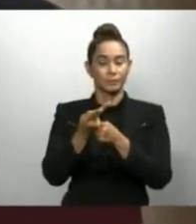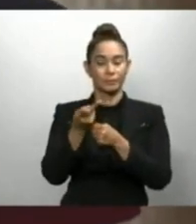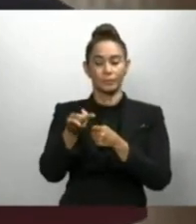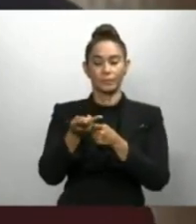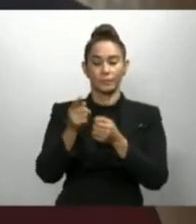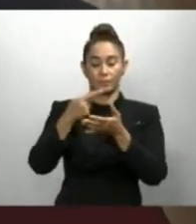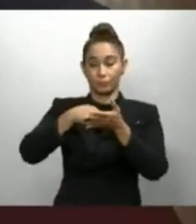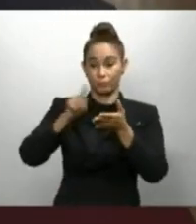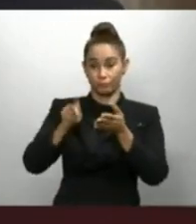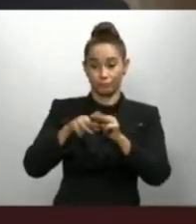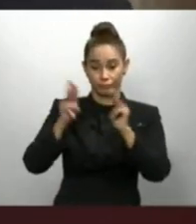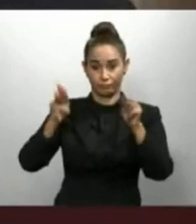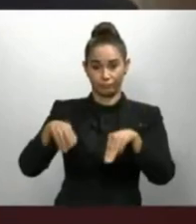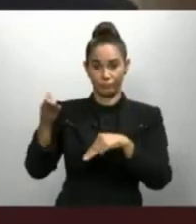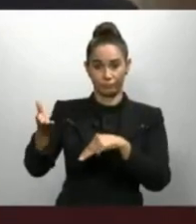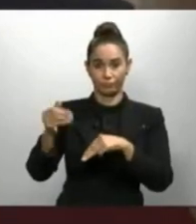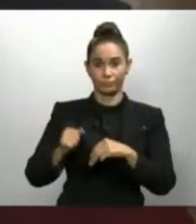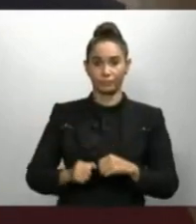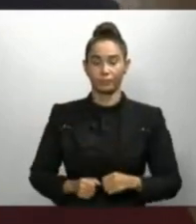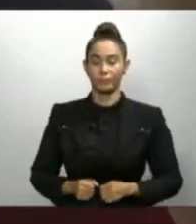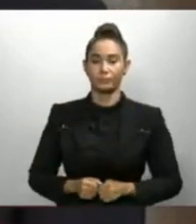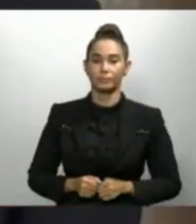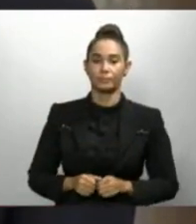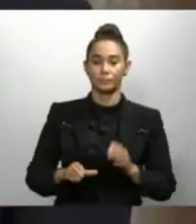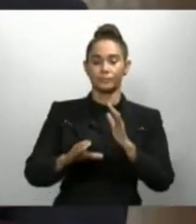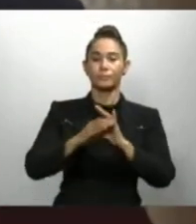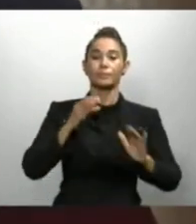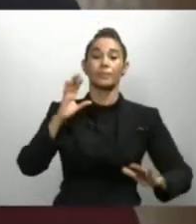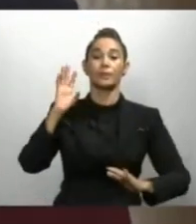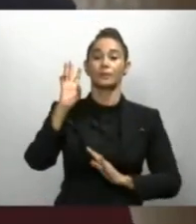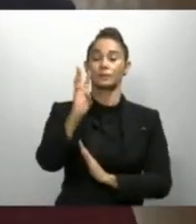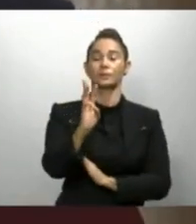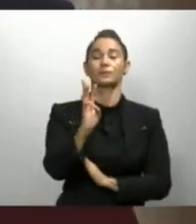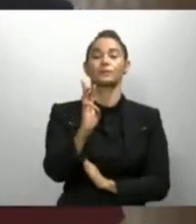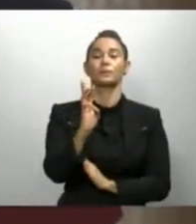para cuyo uso sea requerido. Artículo 6.